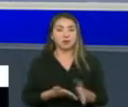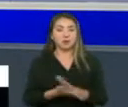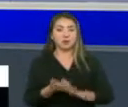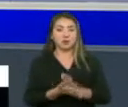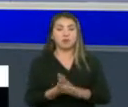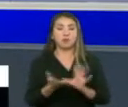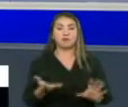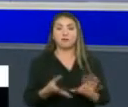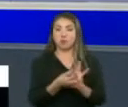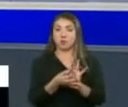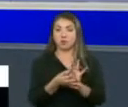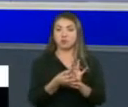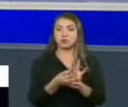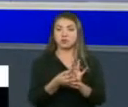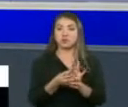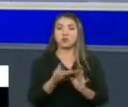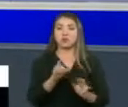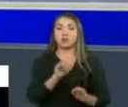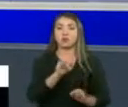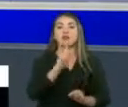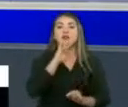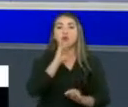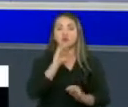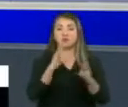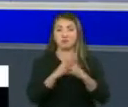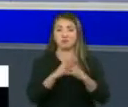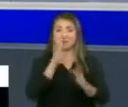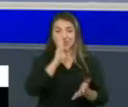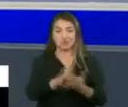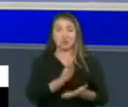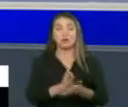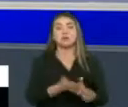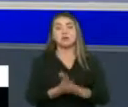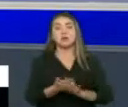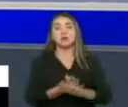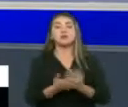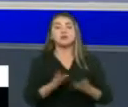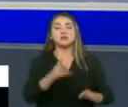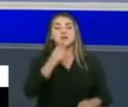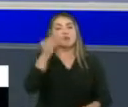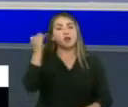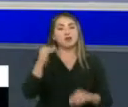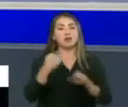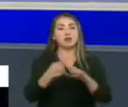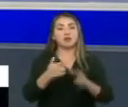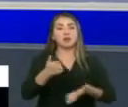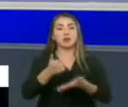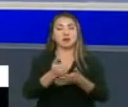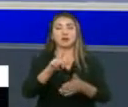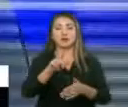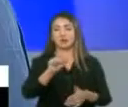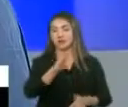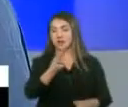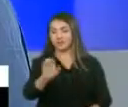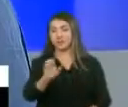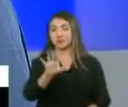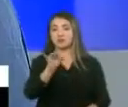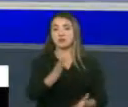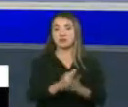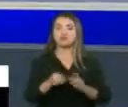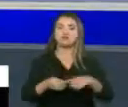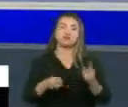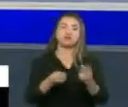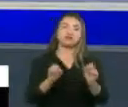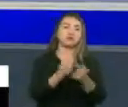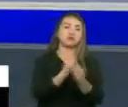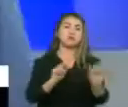la vinculación con la dictadura militar. Y se lo pregunto a propósito del episodio que se ha vivido con el exalcalde Cristian Labé, sí, que decide dejar el partido